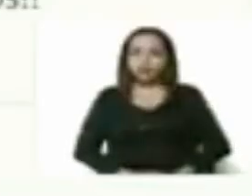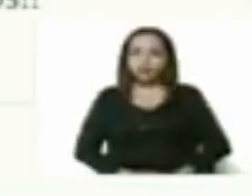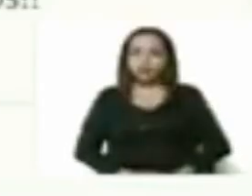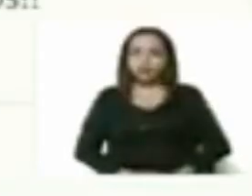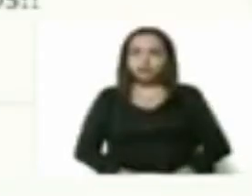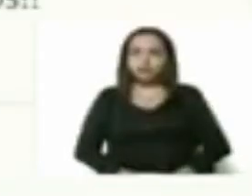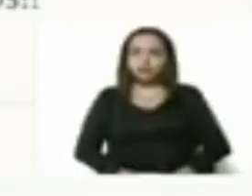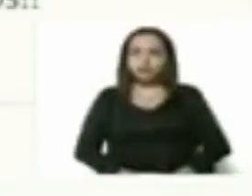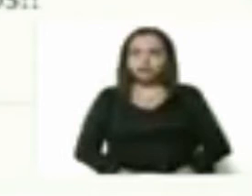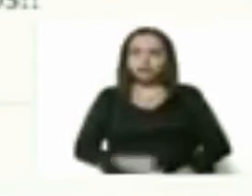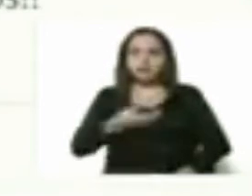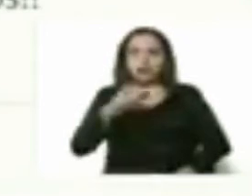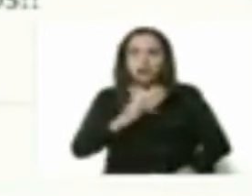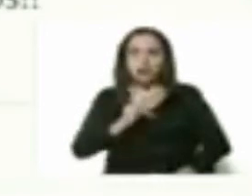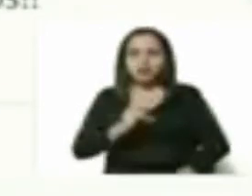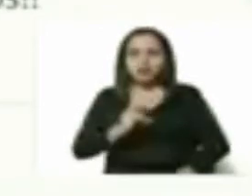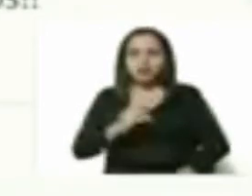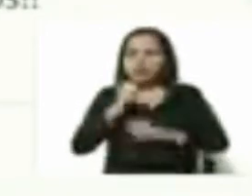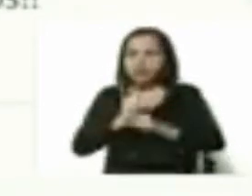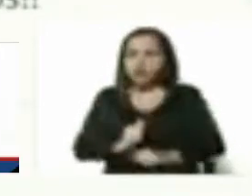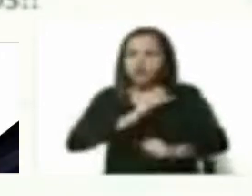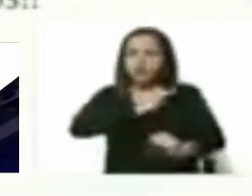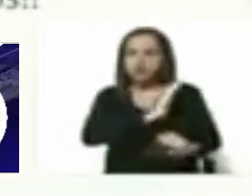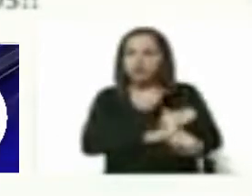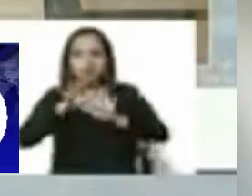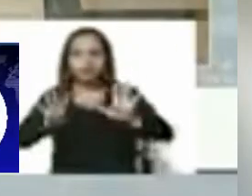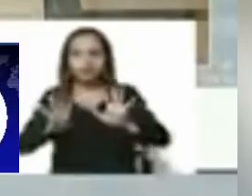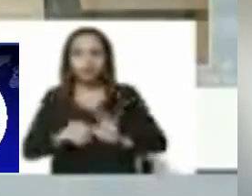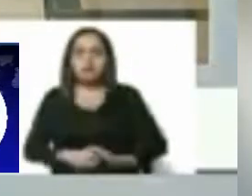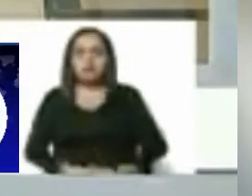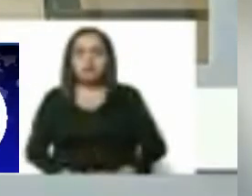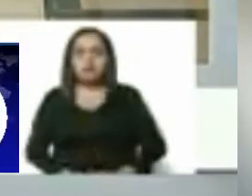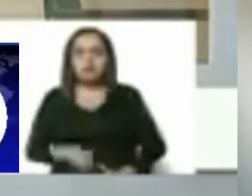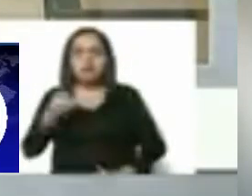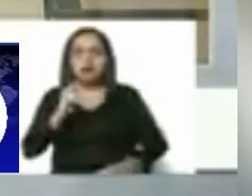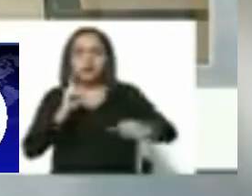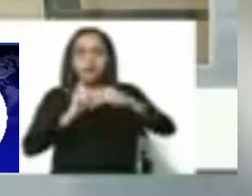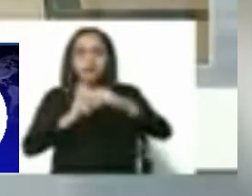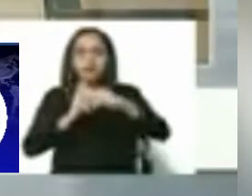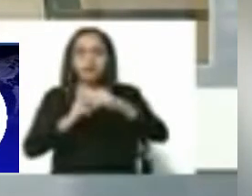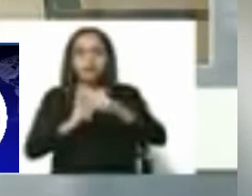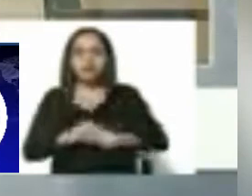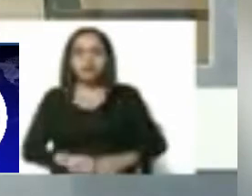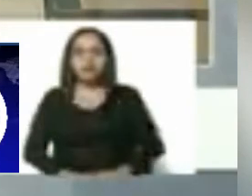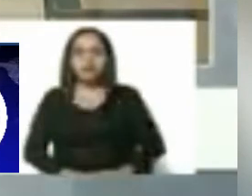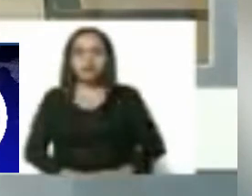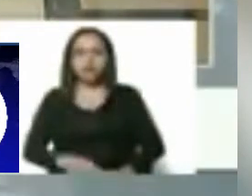del estado Zulia, Omar Prieto, dieron positivos al coronavirus. Ha dado positivo,